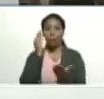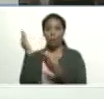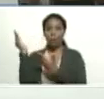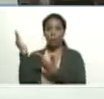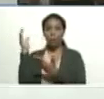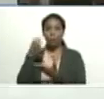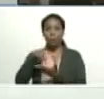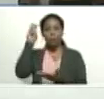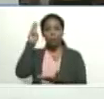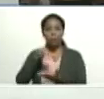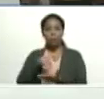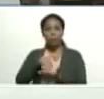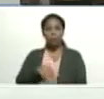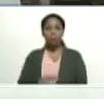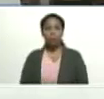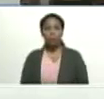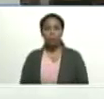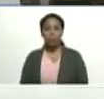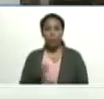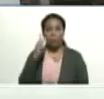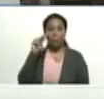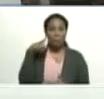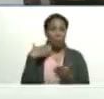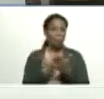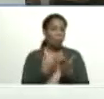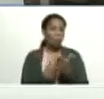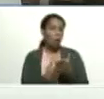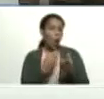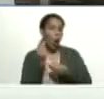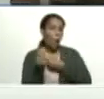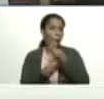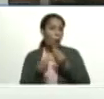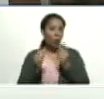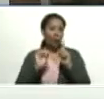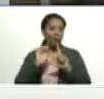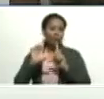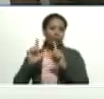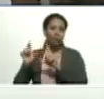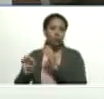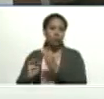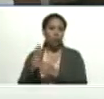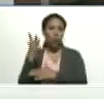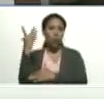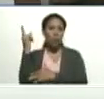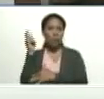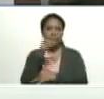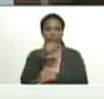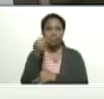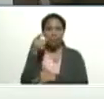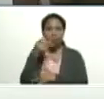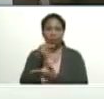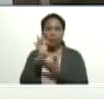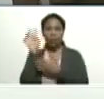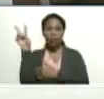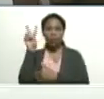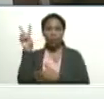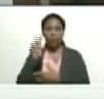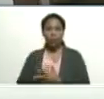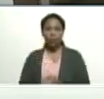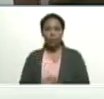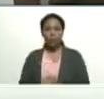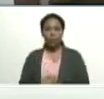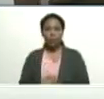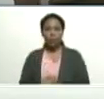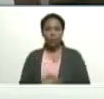estado Miranda, para ver la puesta en marcha del laboratorio de la Fundación para la Excelencia del Café Venezolano.